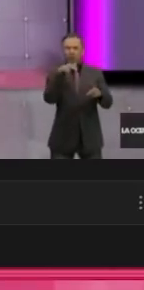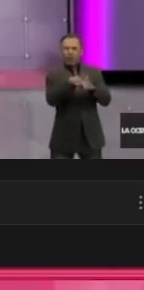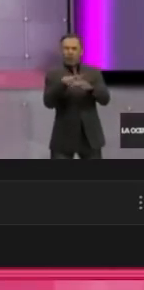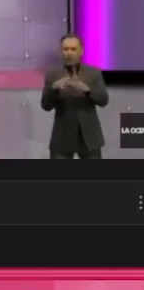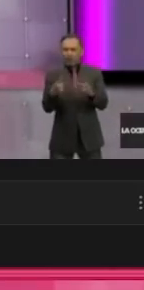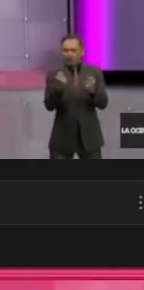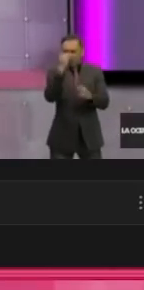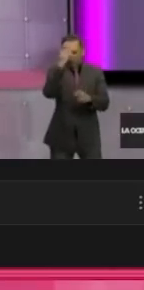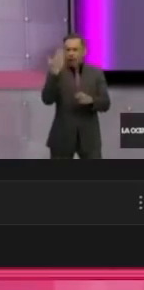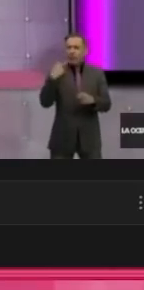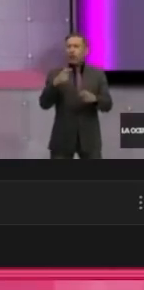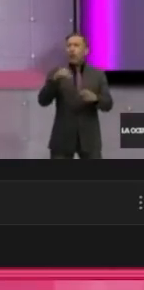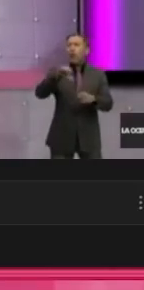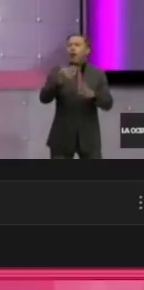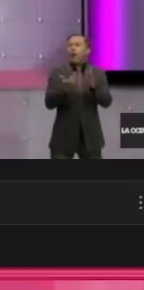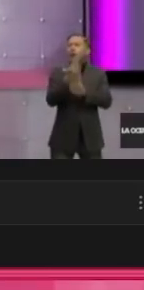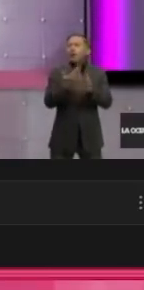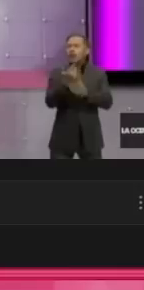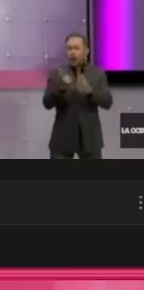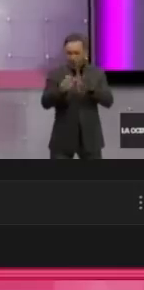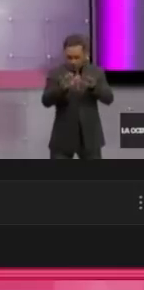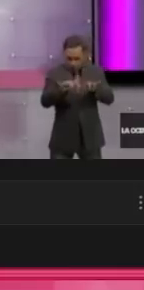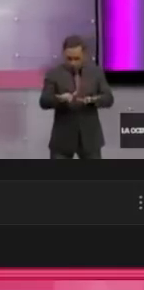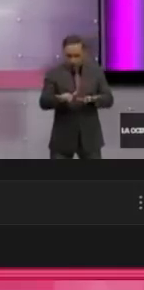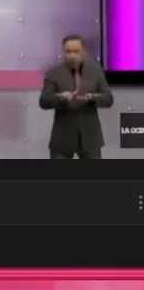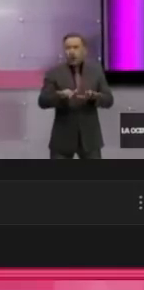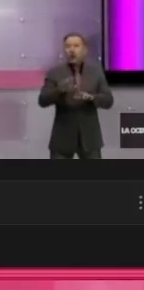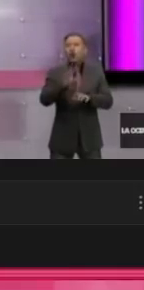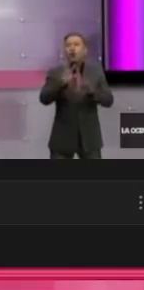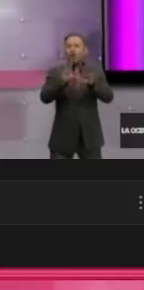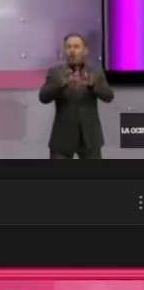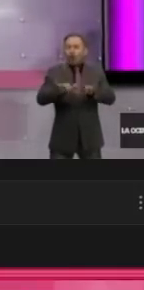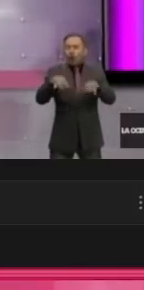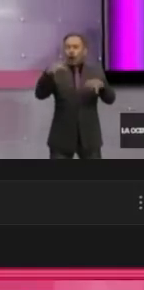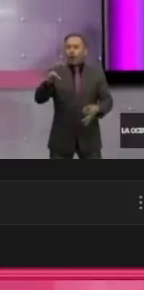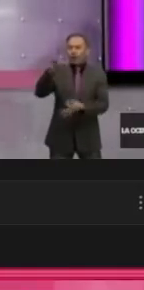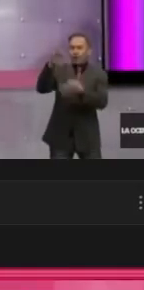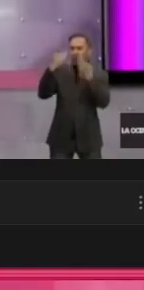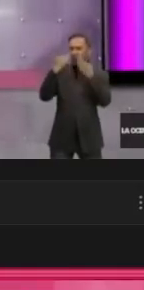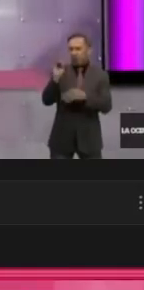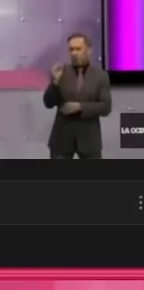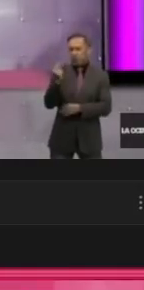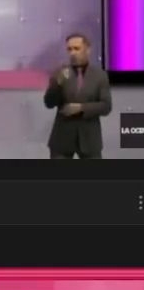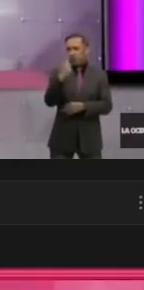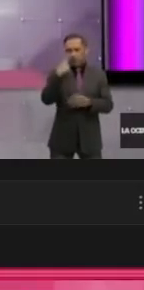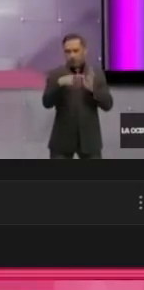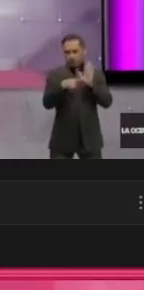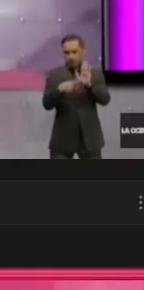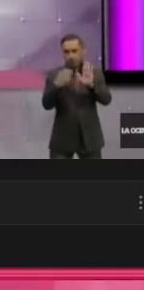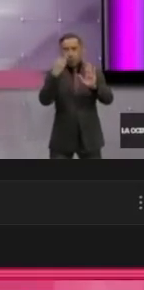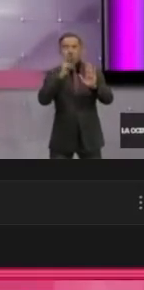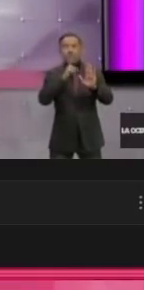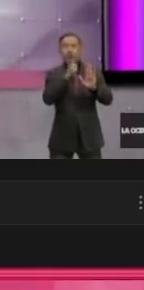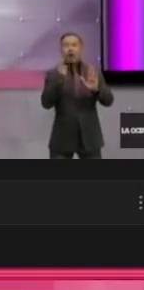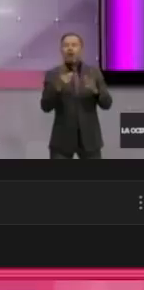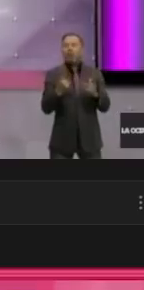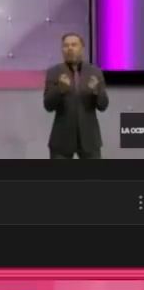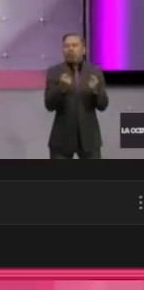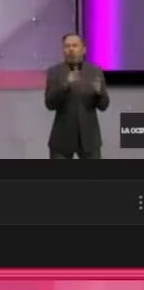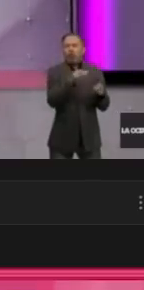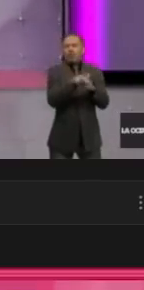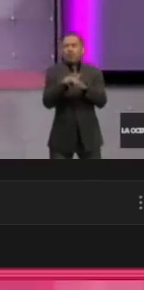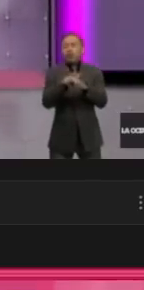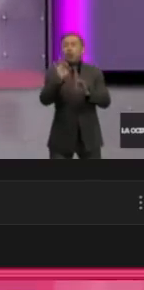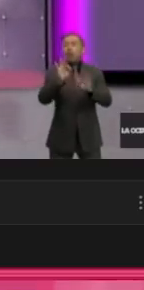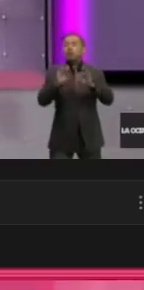de Word que hiciste en la mañana. Yo presento datos reales. Ahí está cómo ha disminuido el homicidio doloso. Señalabas hace un